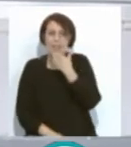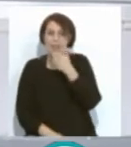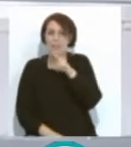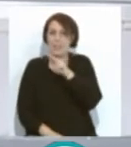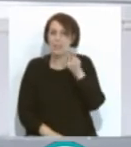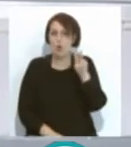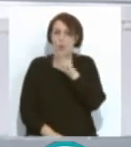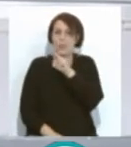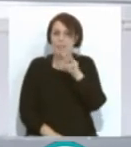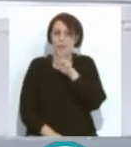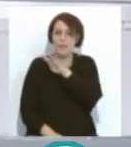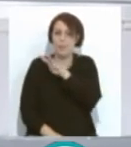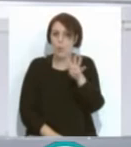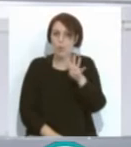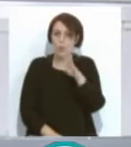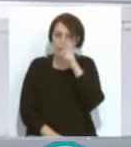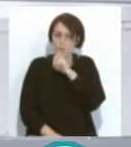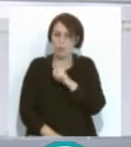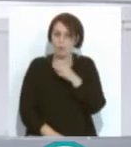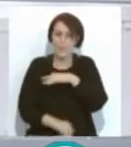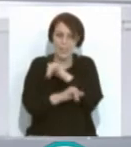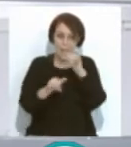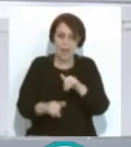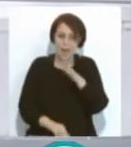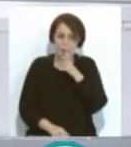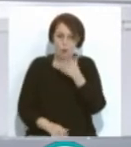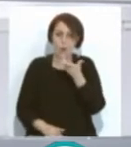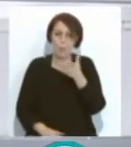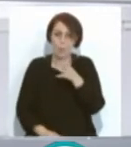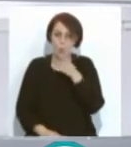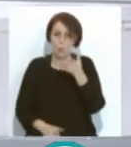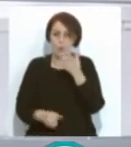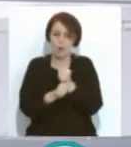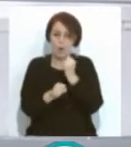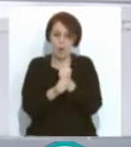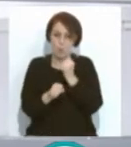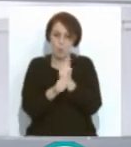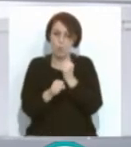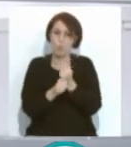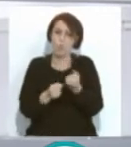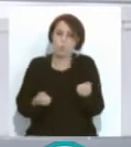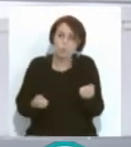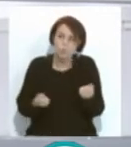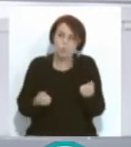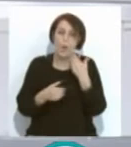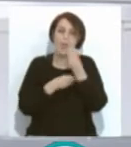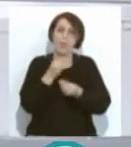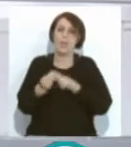la felicidad que tienen ahora por hacer el trabajo que tienen, por hacer